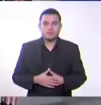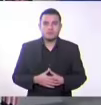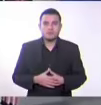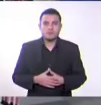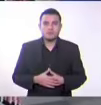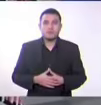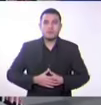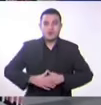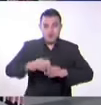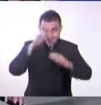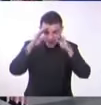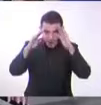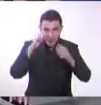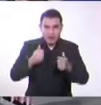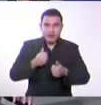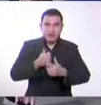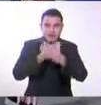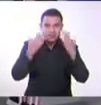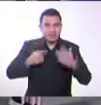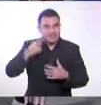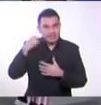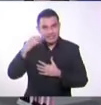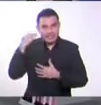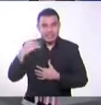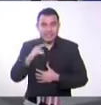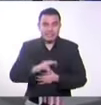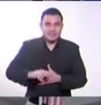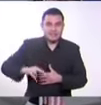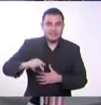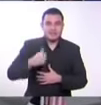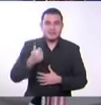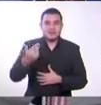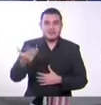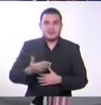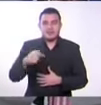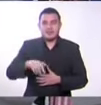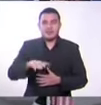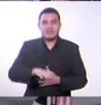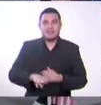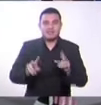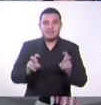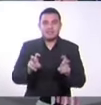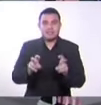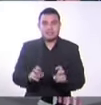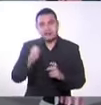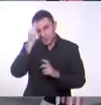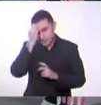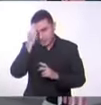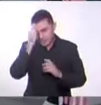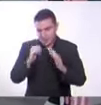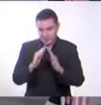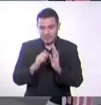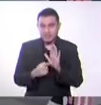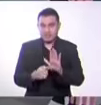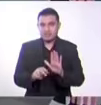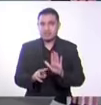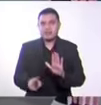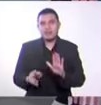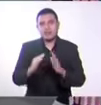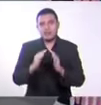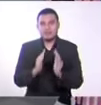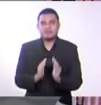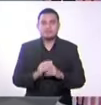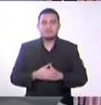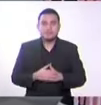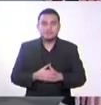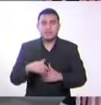Buenos días, amiguitos y amiguitas. Bienvenidos nuevamente a este espacio Aprendamos en Casa. Este día